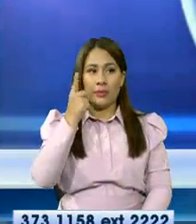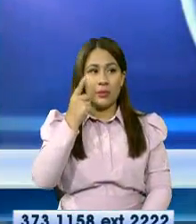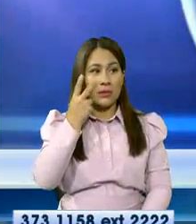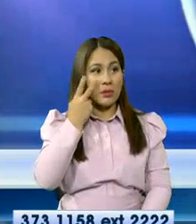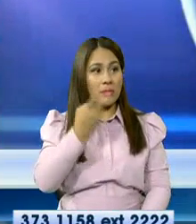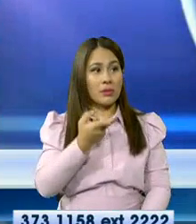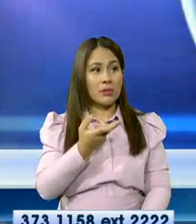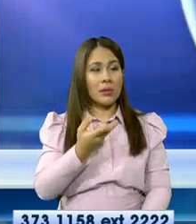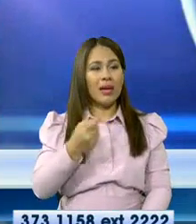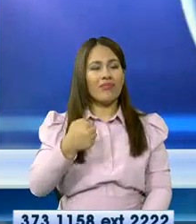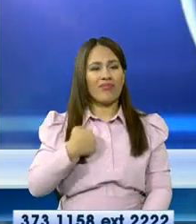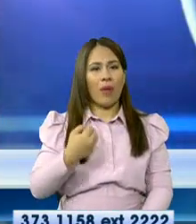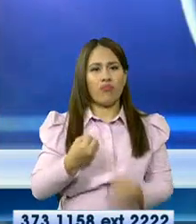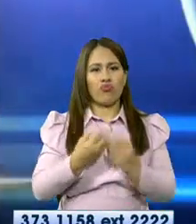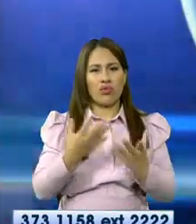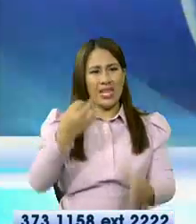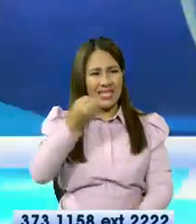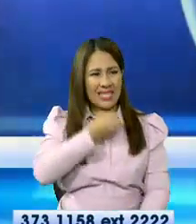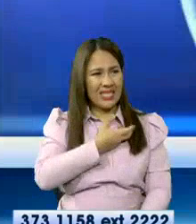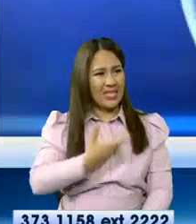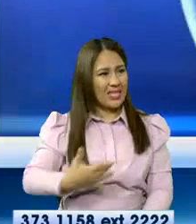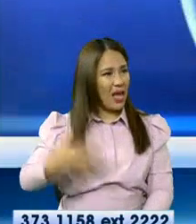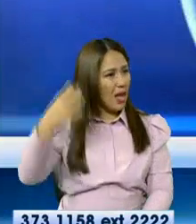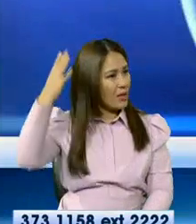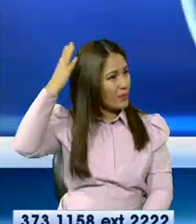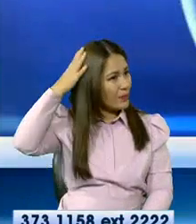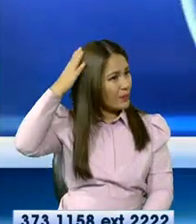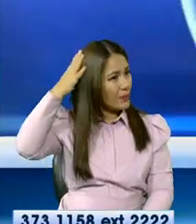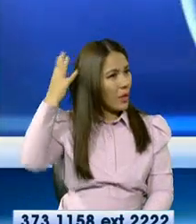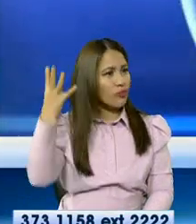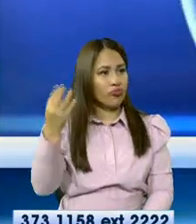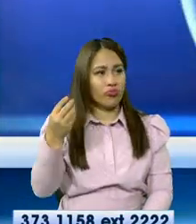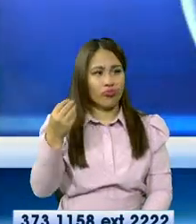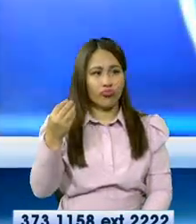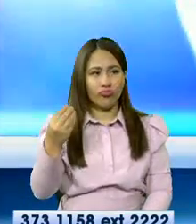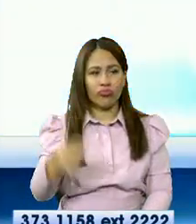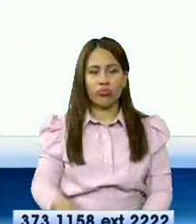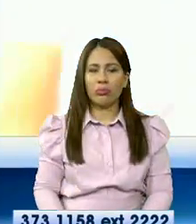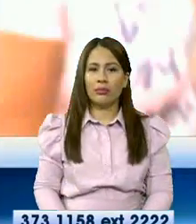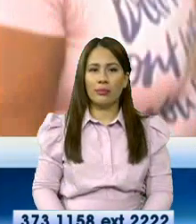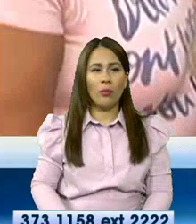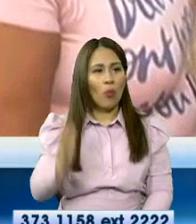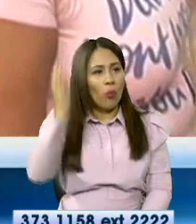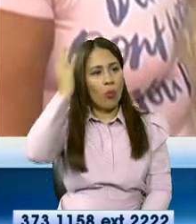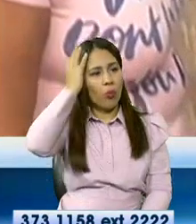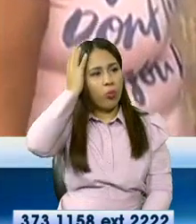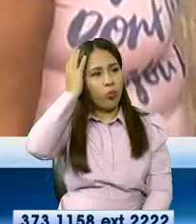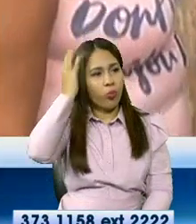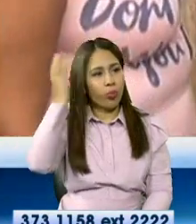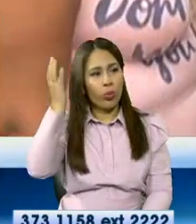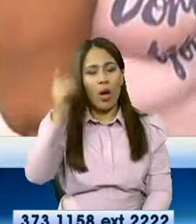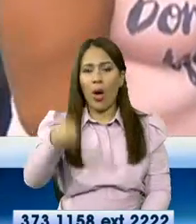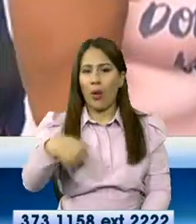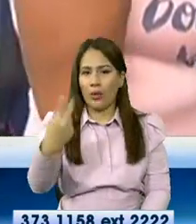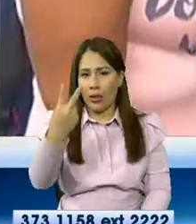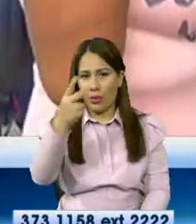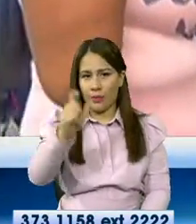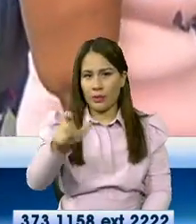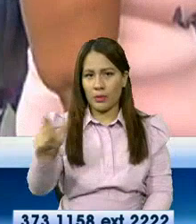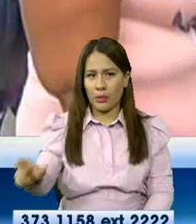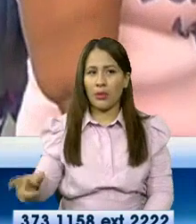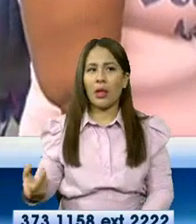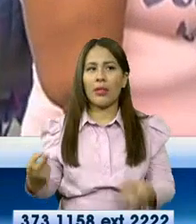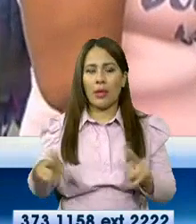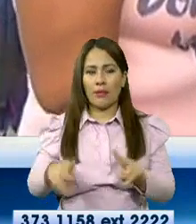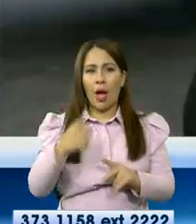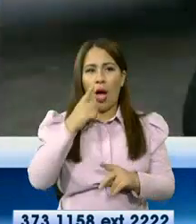es una hemorragia interna y el paciente todavía se encuentra en caso delicado. Aparte de Pablo, otros dos pasajeros, un